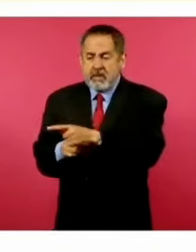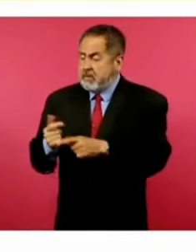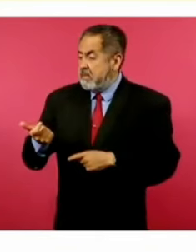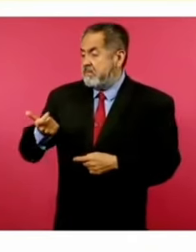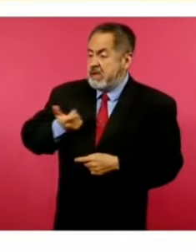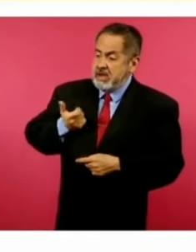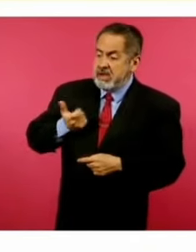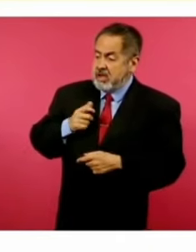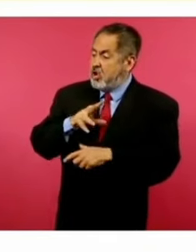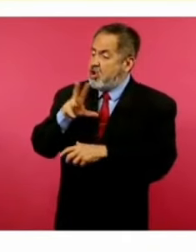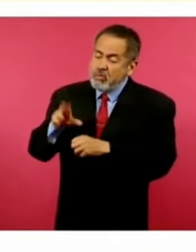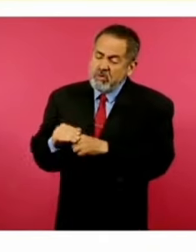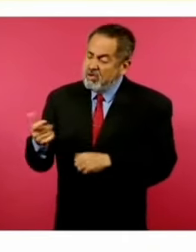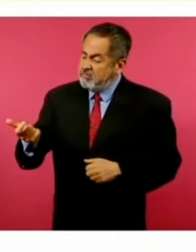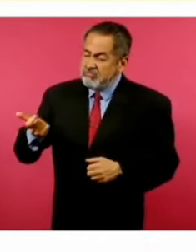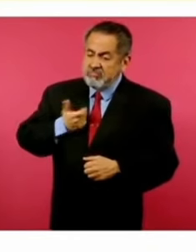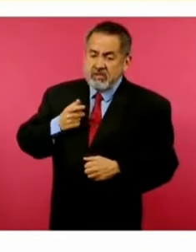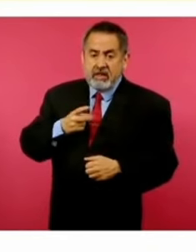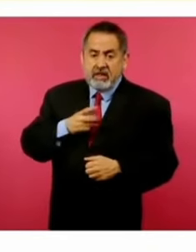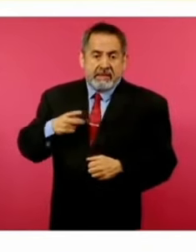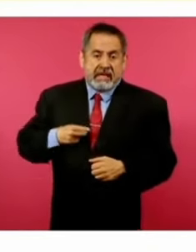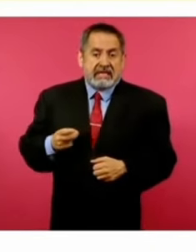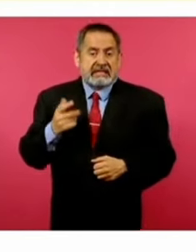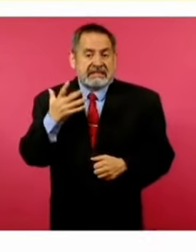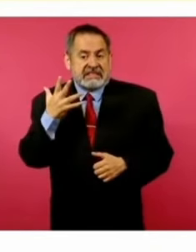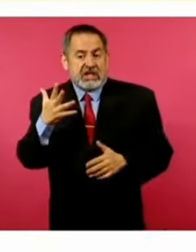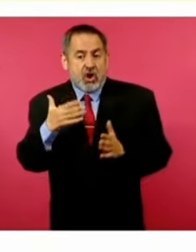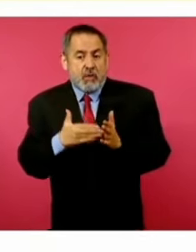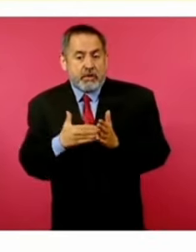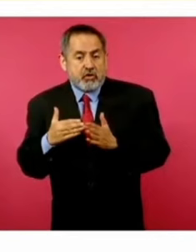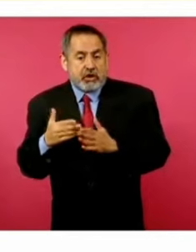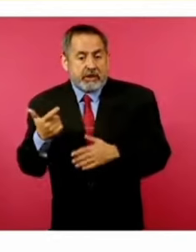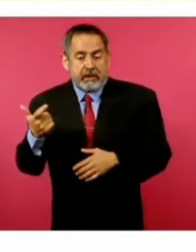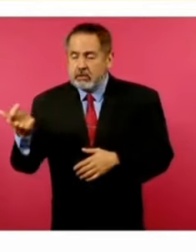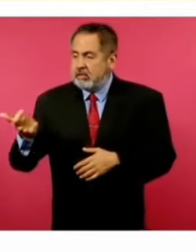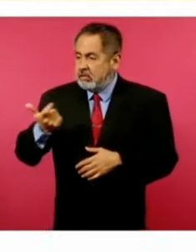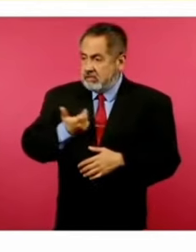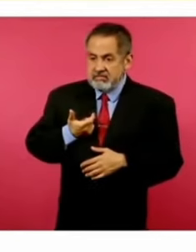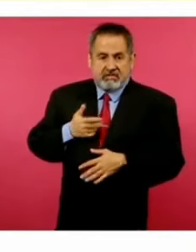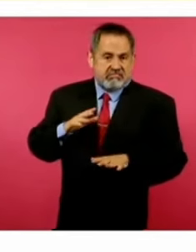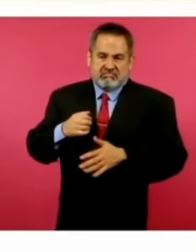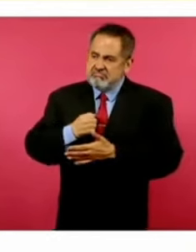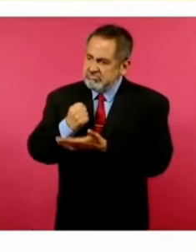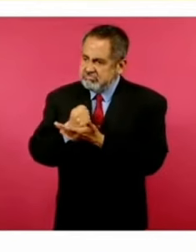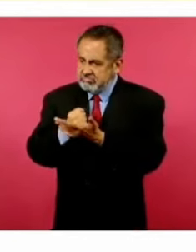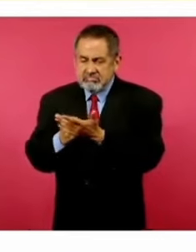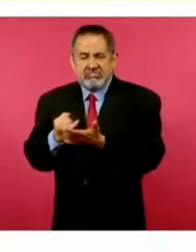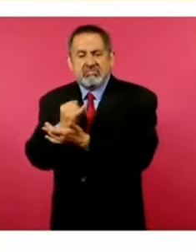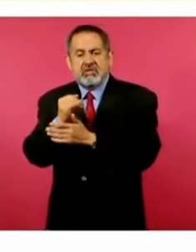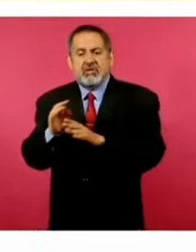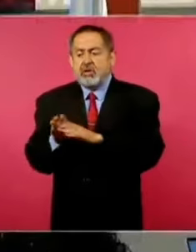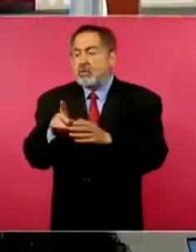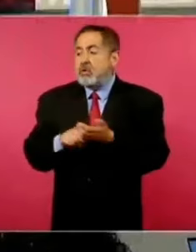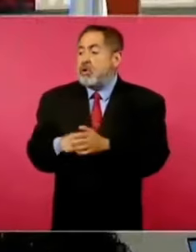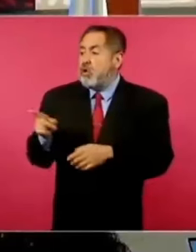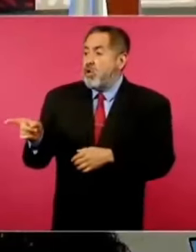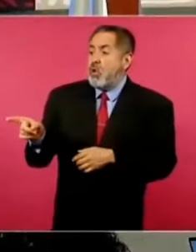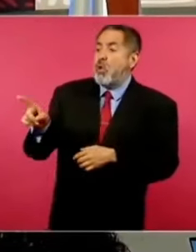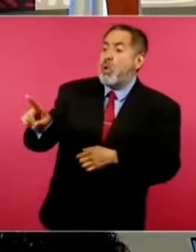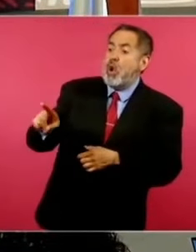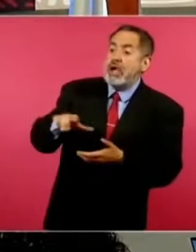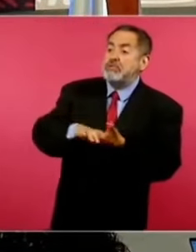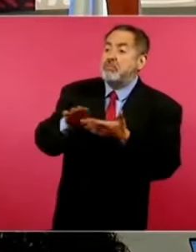pagara en total un eh 5 millones de pesos Además le exigió de que mantuviera a su esposa